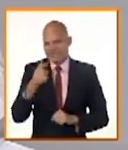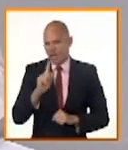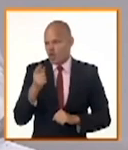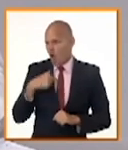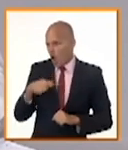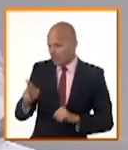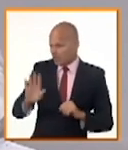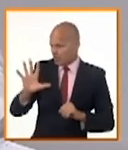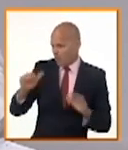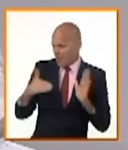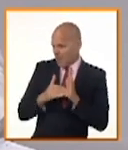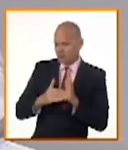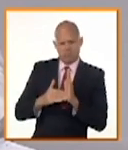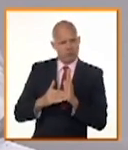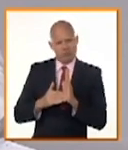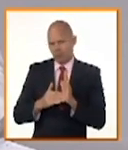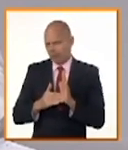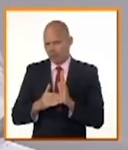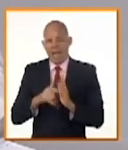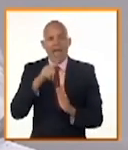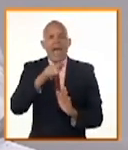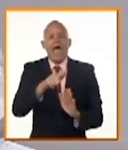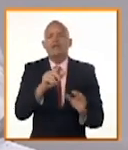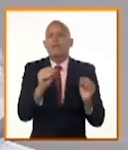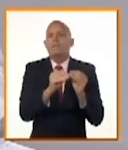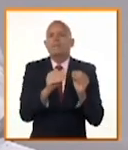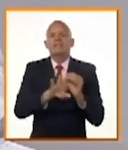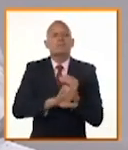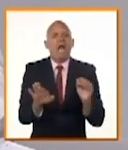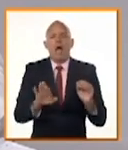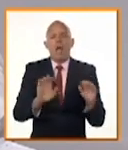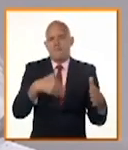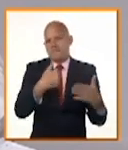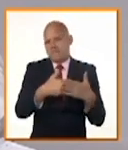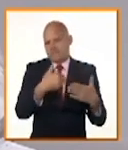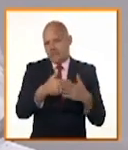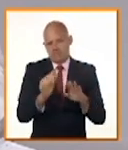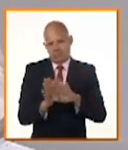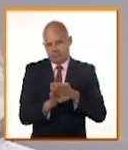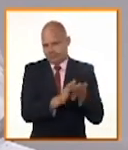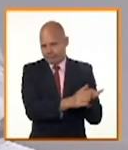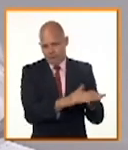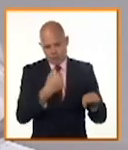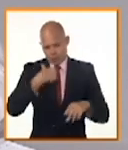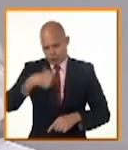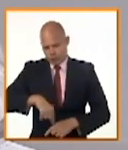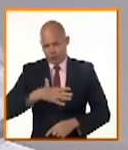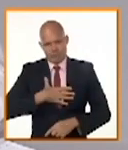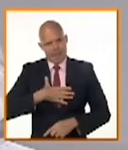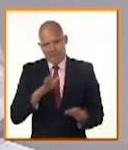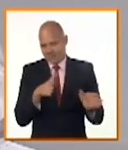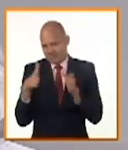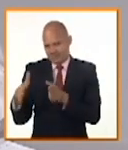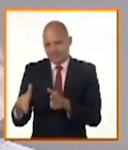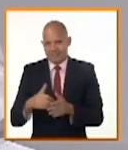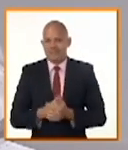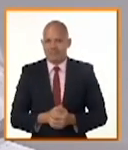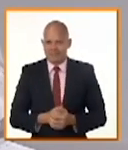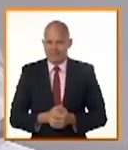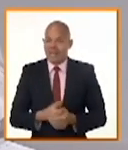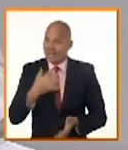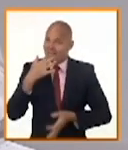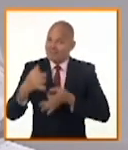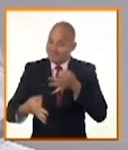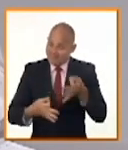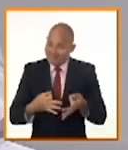gradual para los clientes es un proceso grado para los bancos es un proceso gradual para las personas naturales un proceso gradual también para los actores económicos dentro